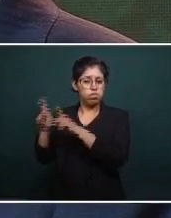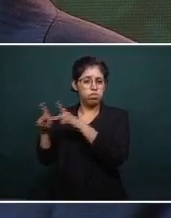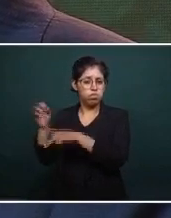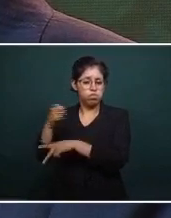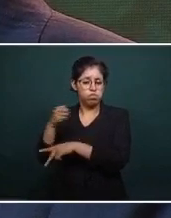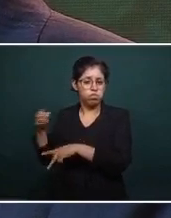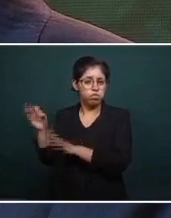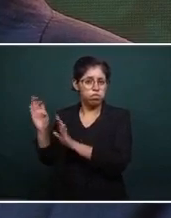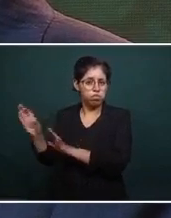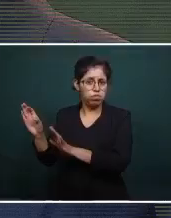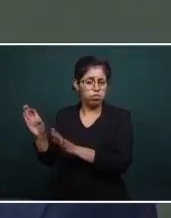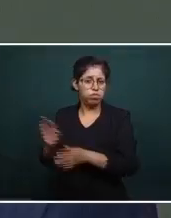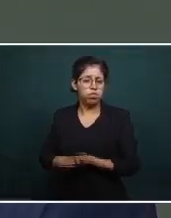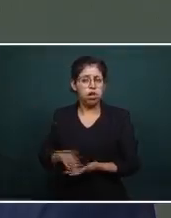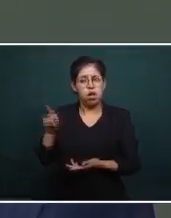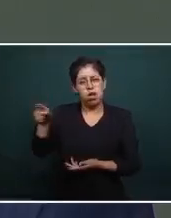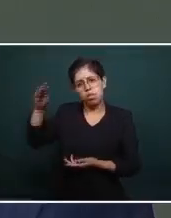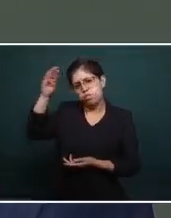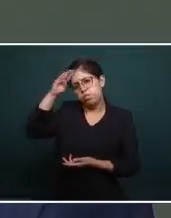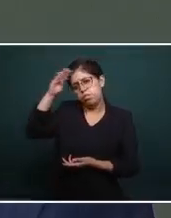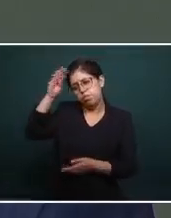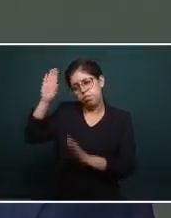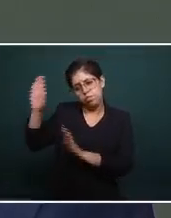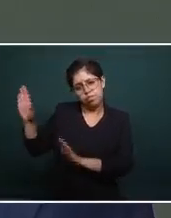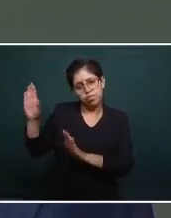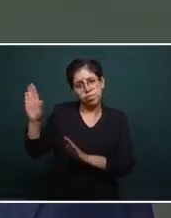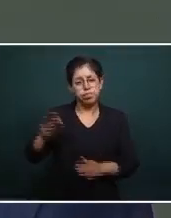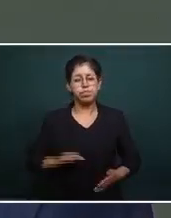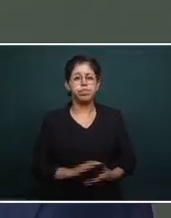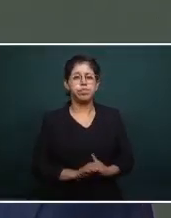de reflexión, de análisis,